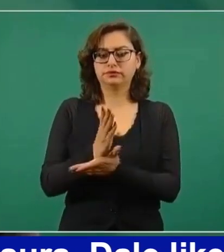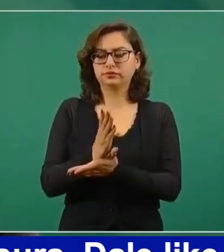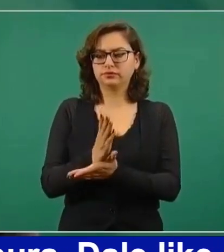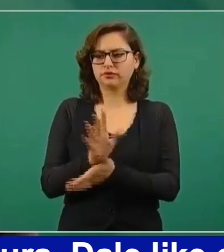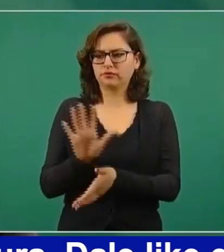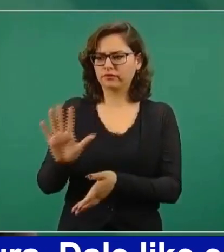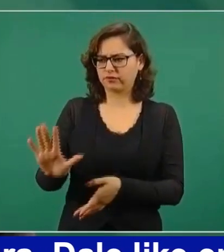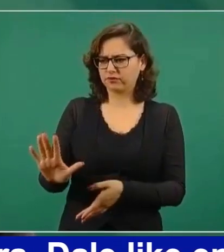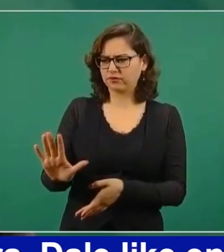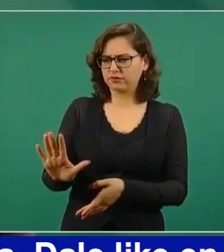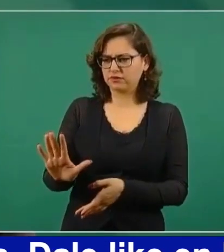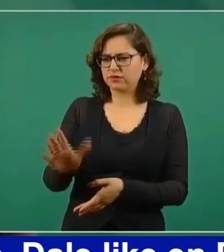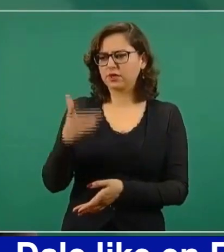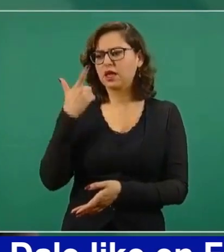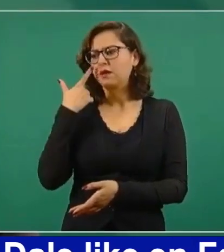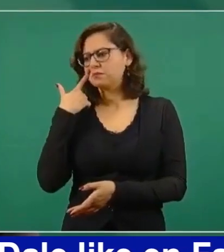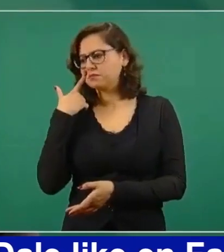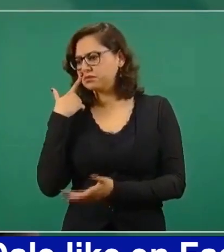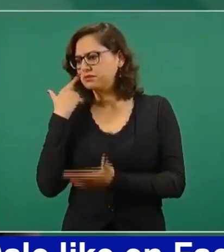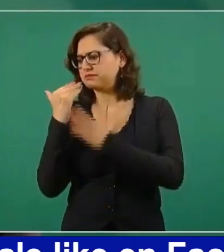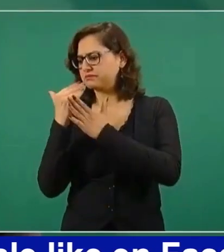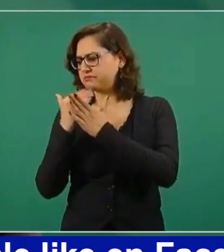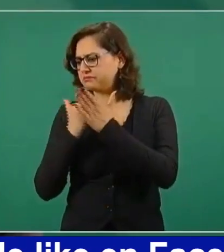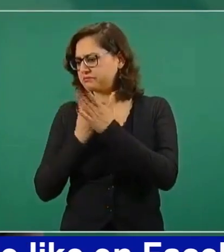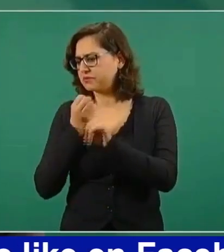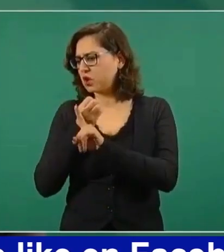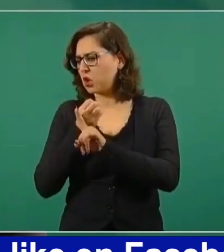sin ninguna protección,